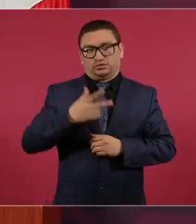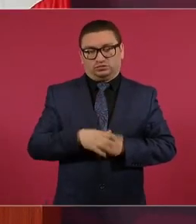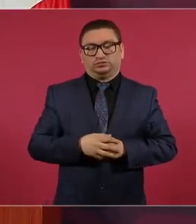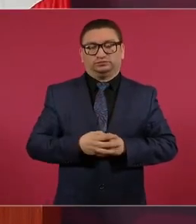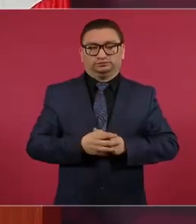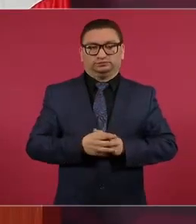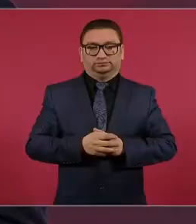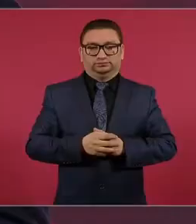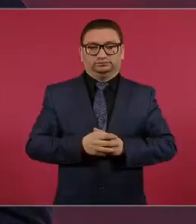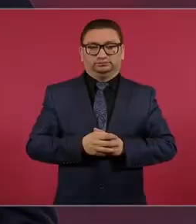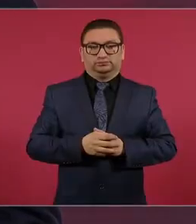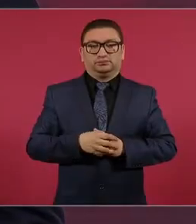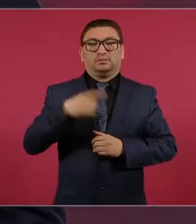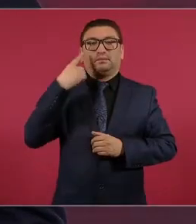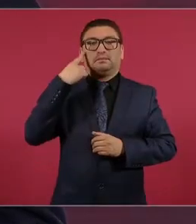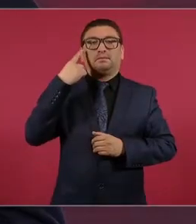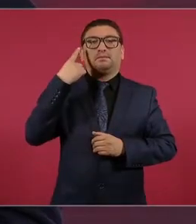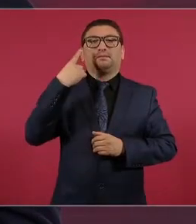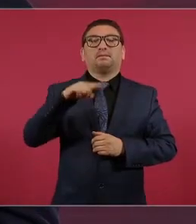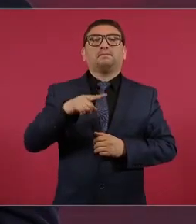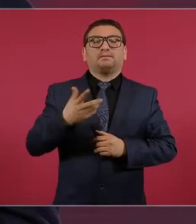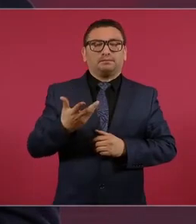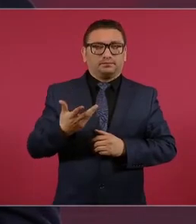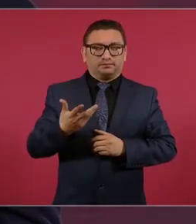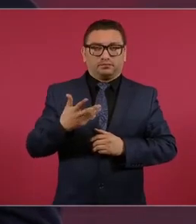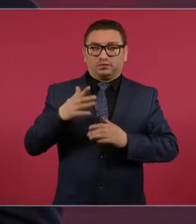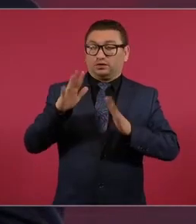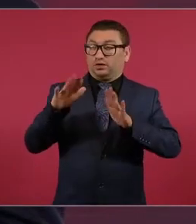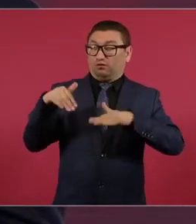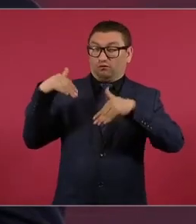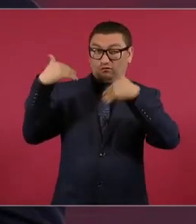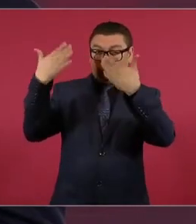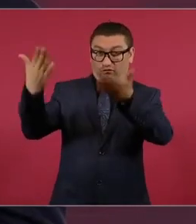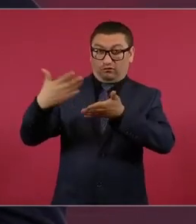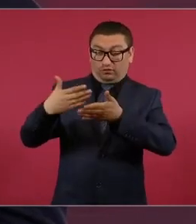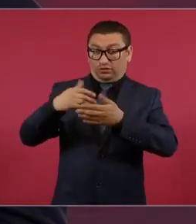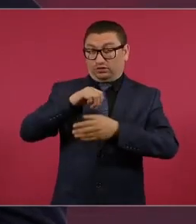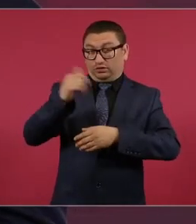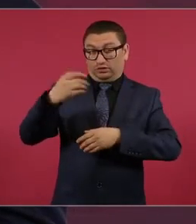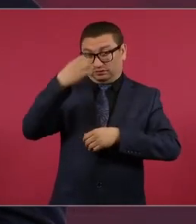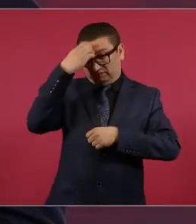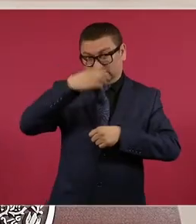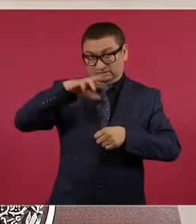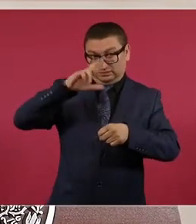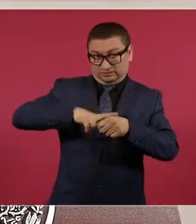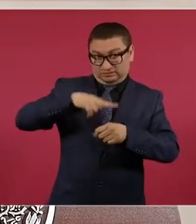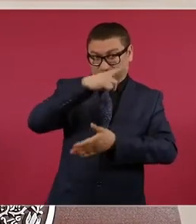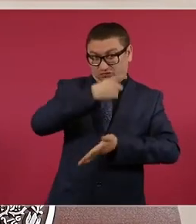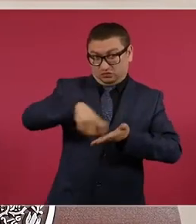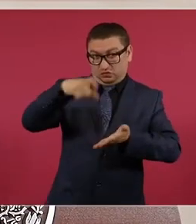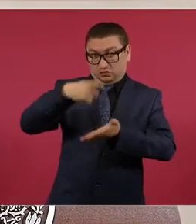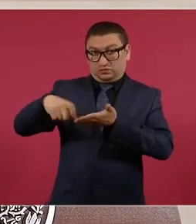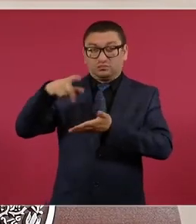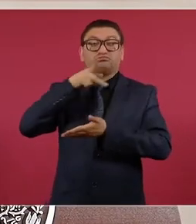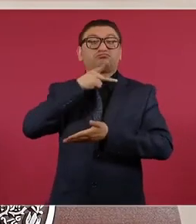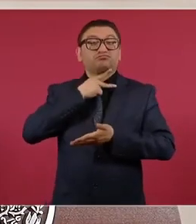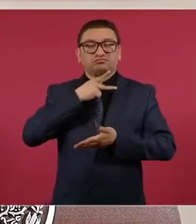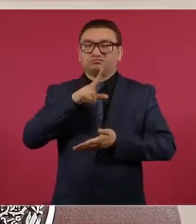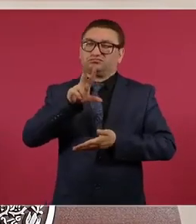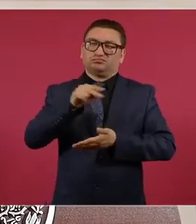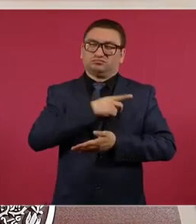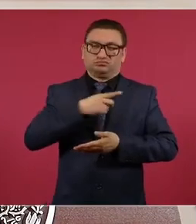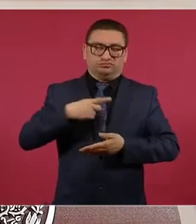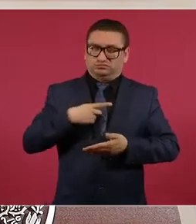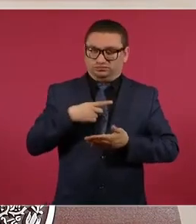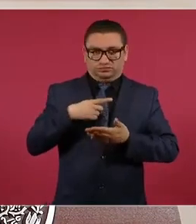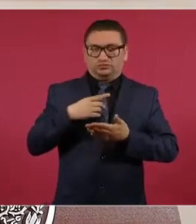mejor para no depender de la compra de petróleo a extranjeros llevamos